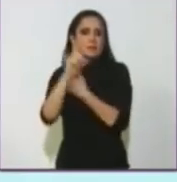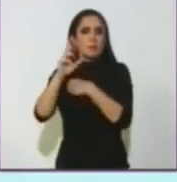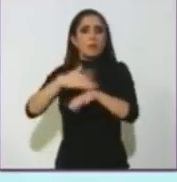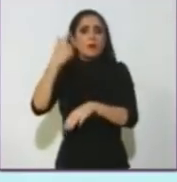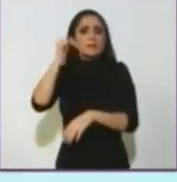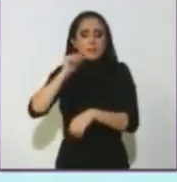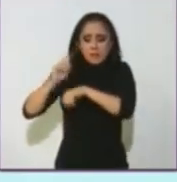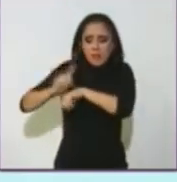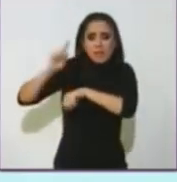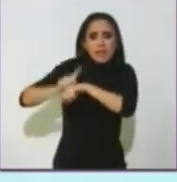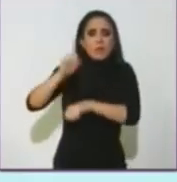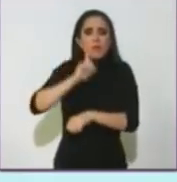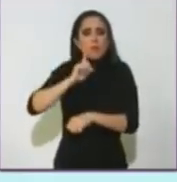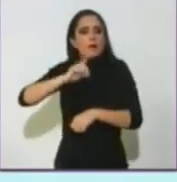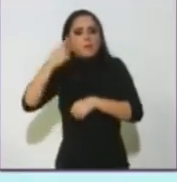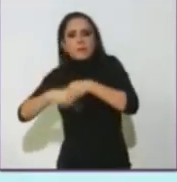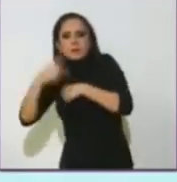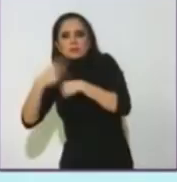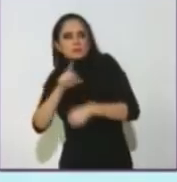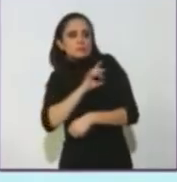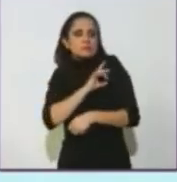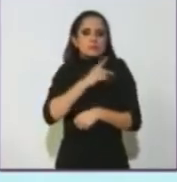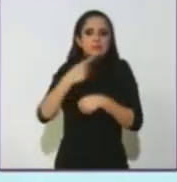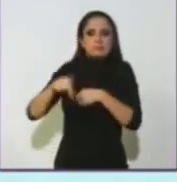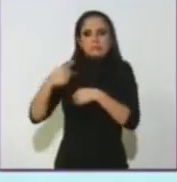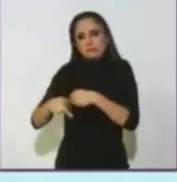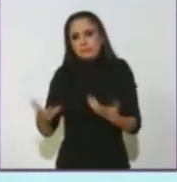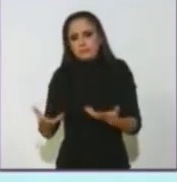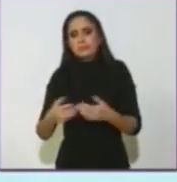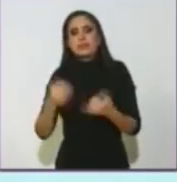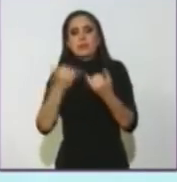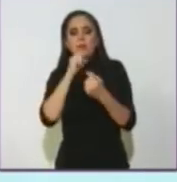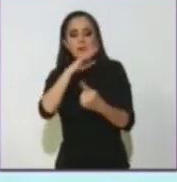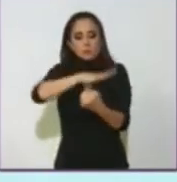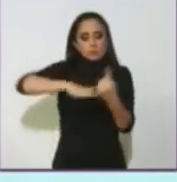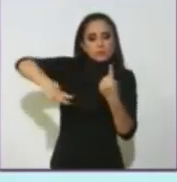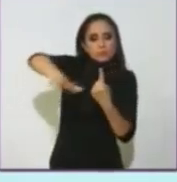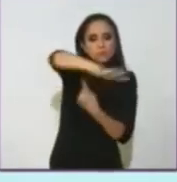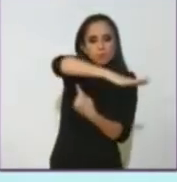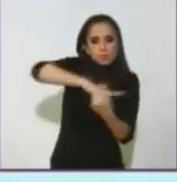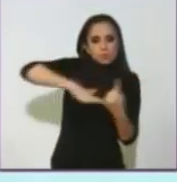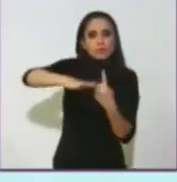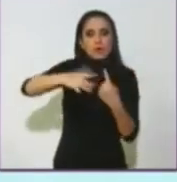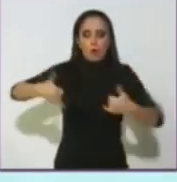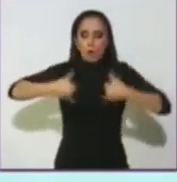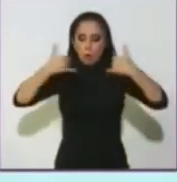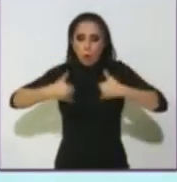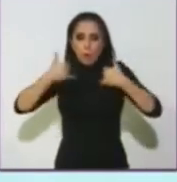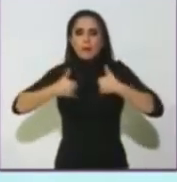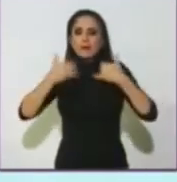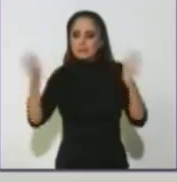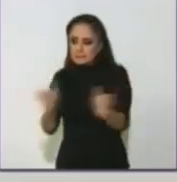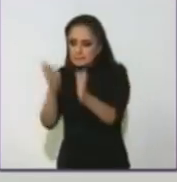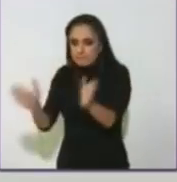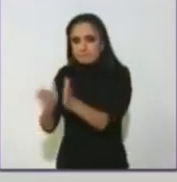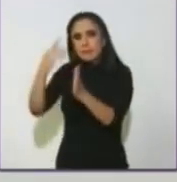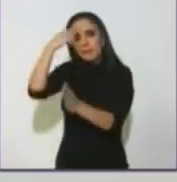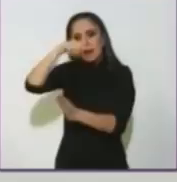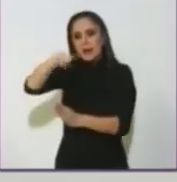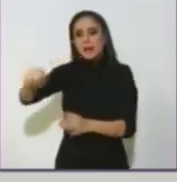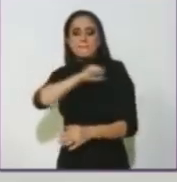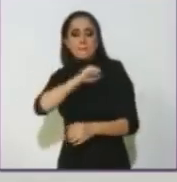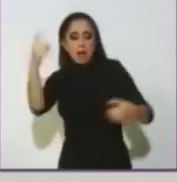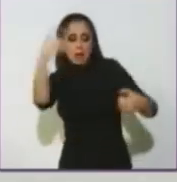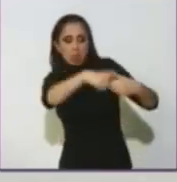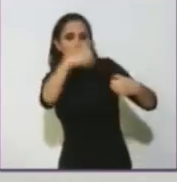con día a todas las mujeres y voy a generar espacios públicos para mantener a los jóvenes alejados de la delincuencia tiempo gracias